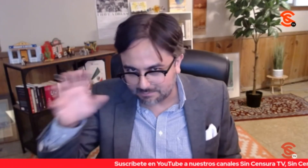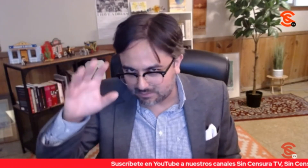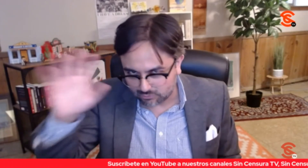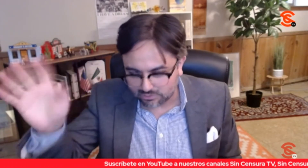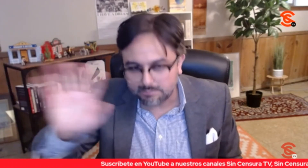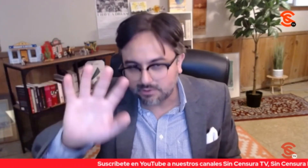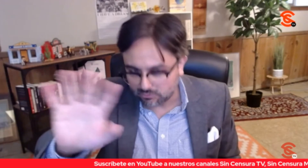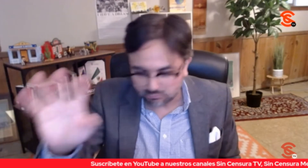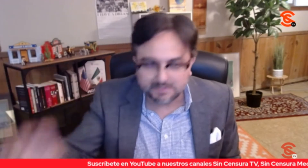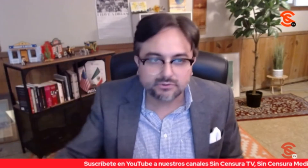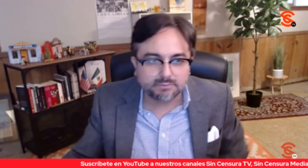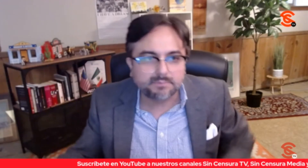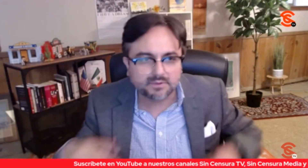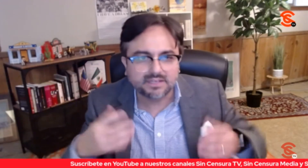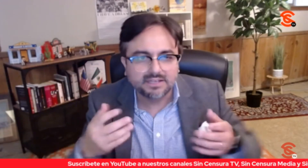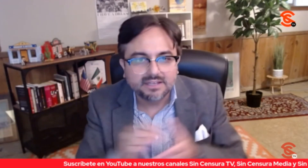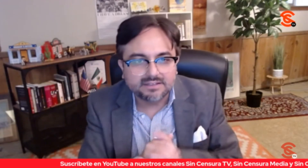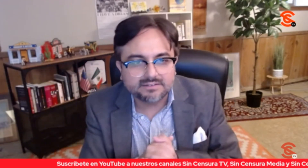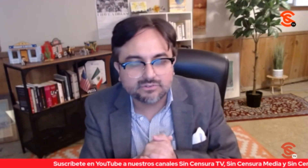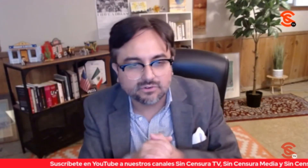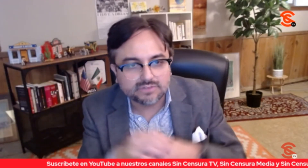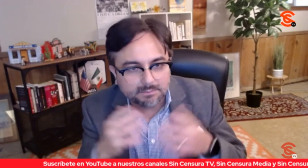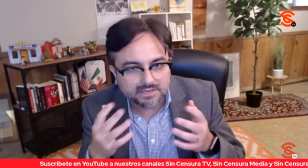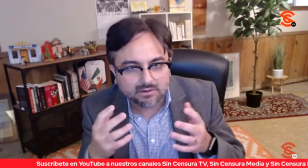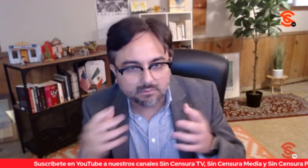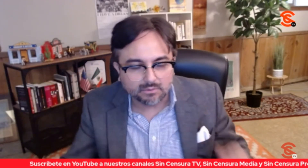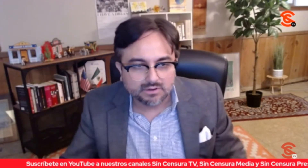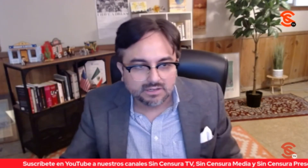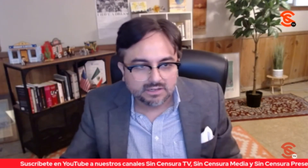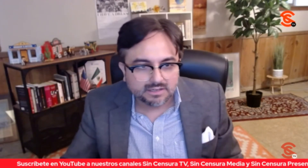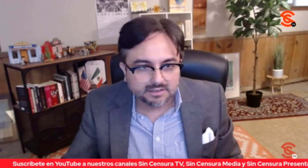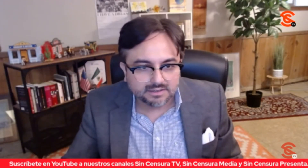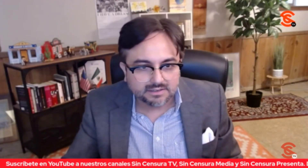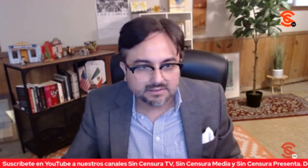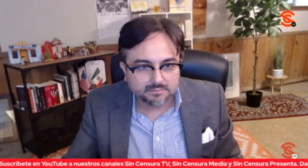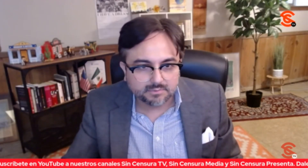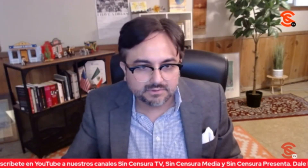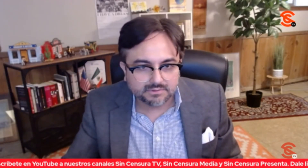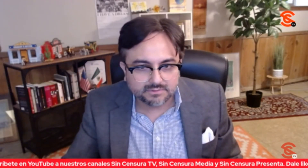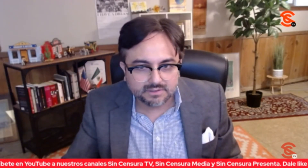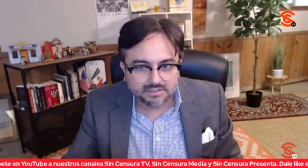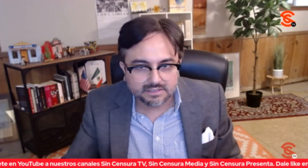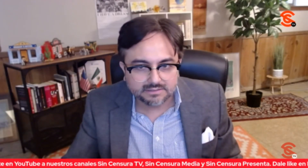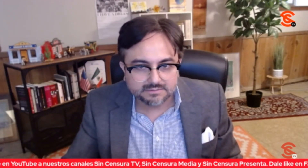ese tema en otro clip, pero en unos momentos más, porque, insisto, ¿no? También como